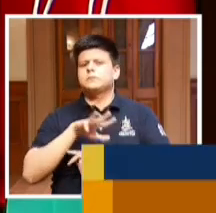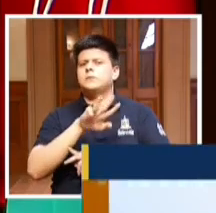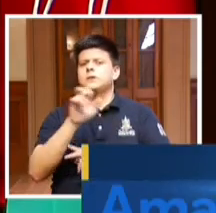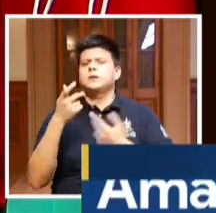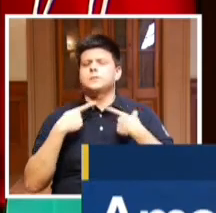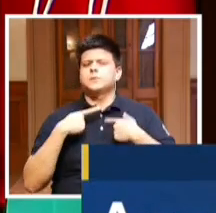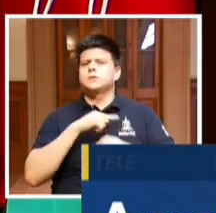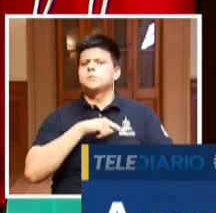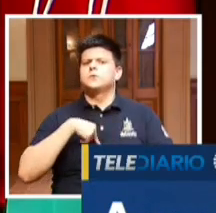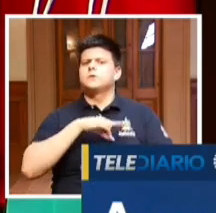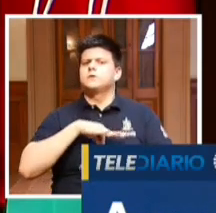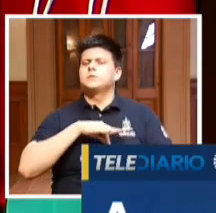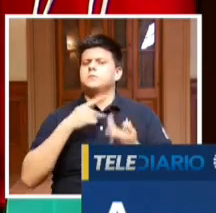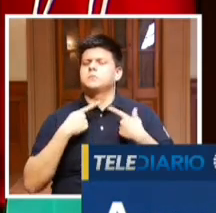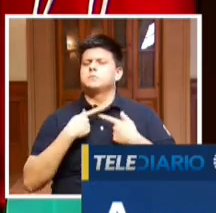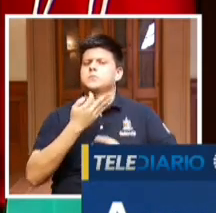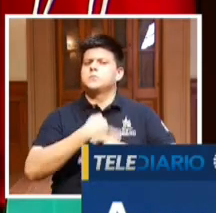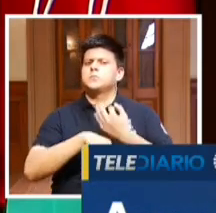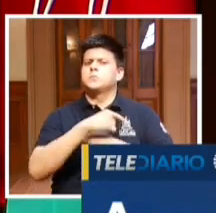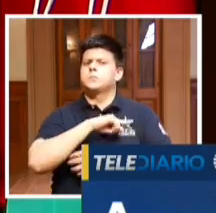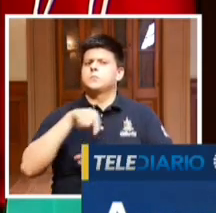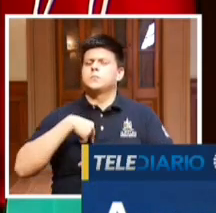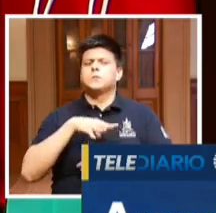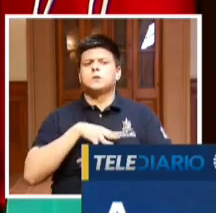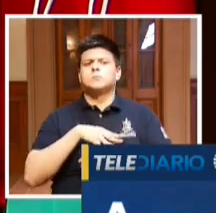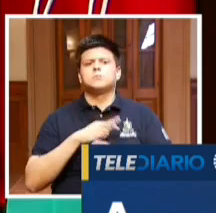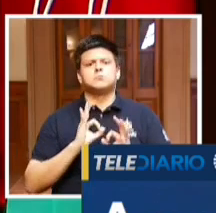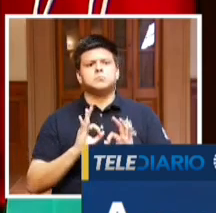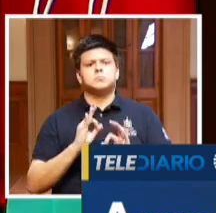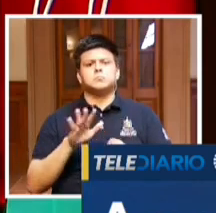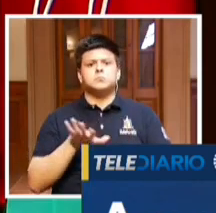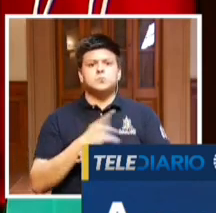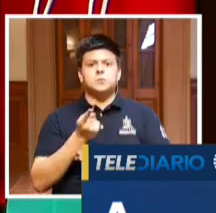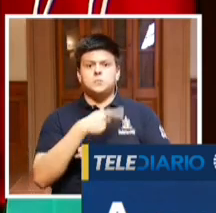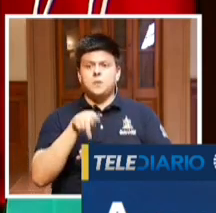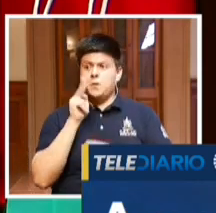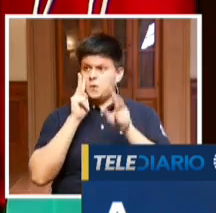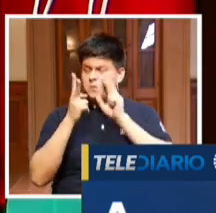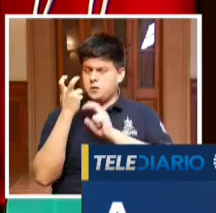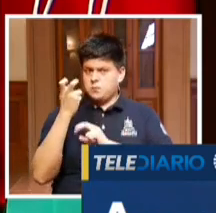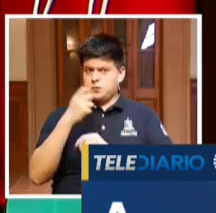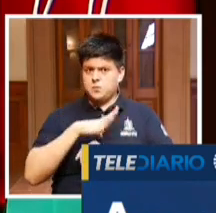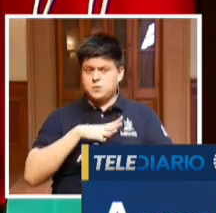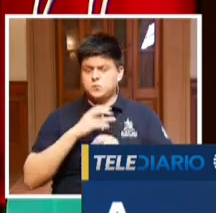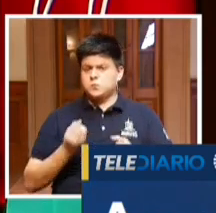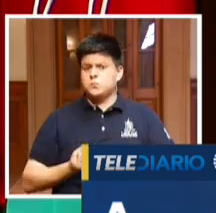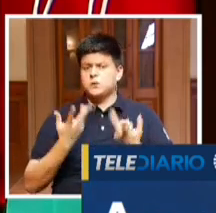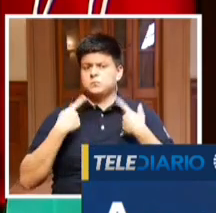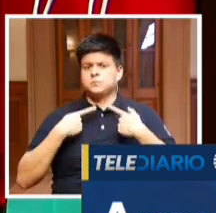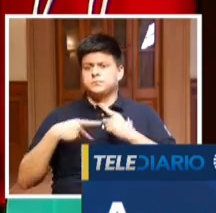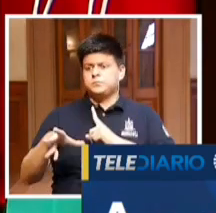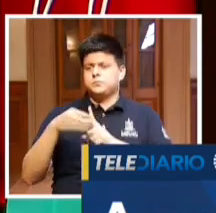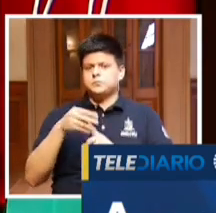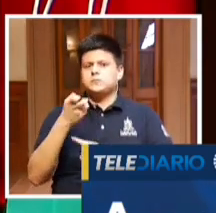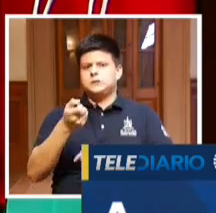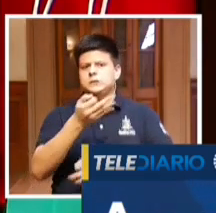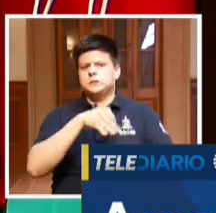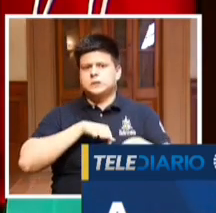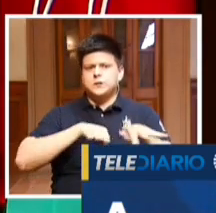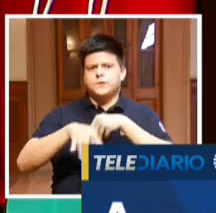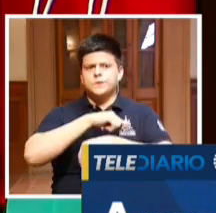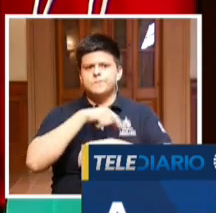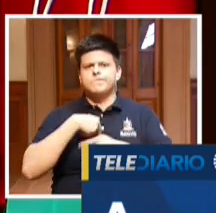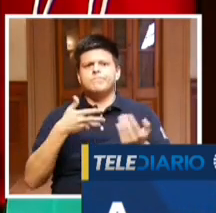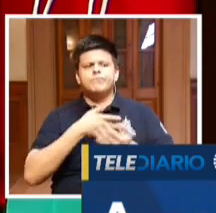Hay que felicitarnos todos, porque esto que ustedes están viendo reflejados el día de hoy es una labor de todos.